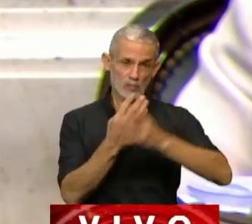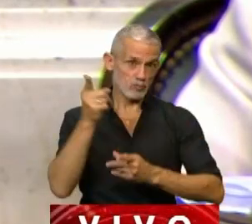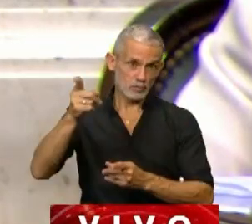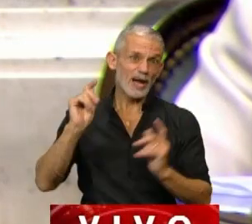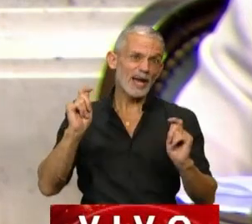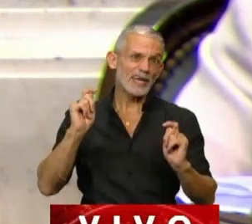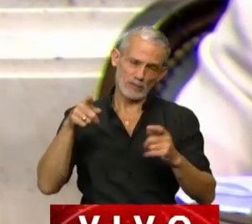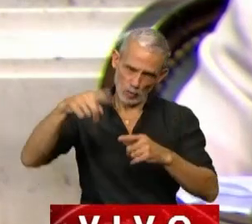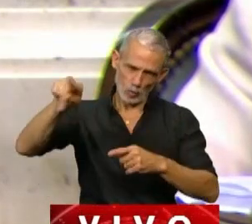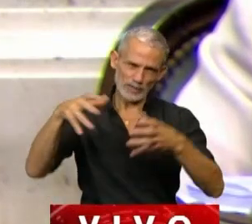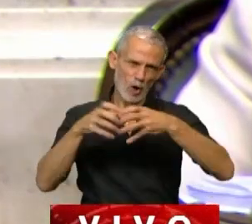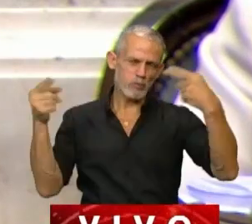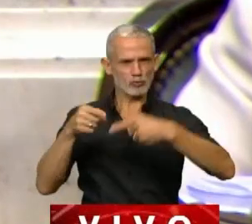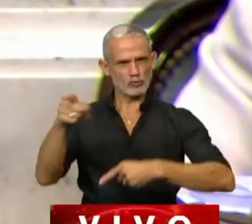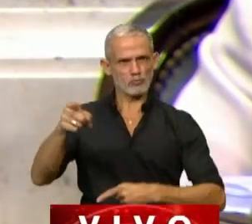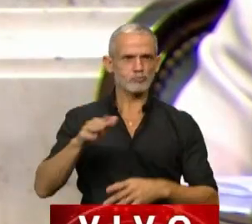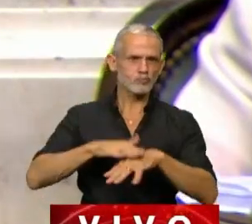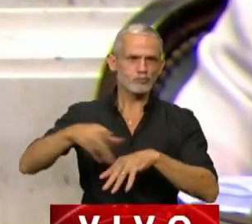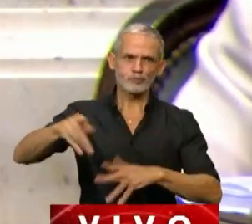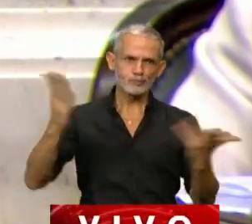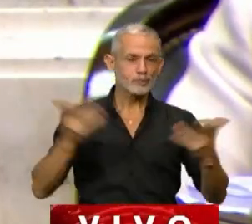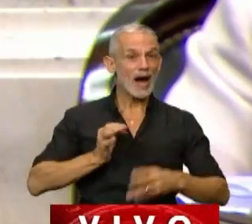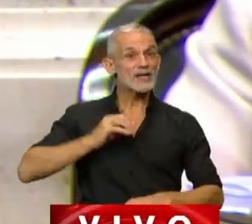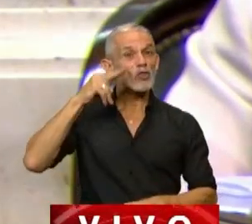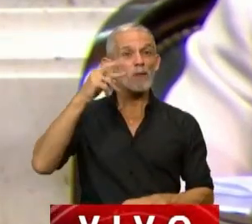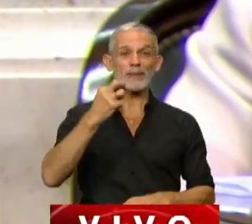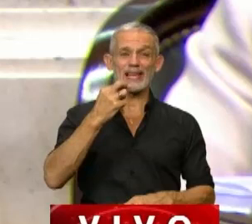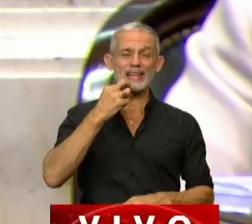ustedes. Creación de ustedes,